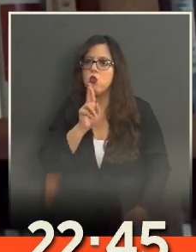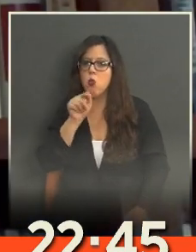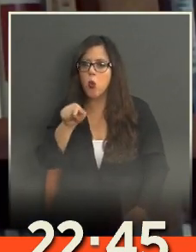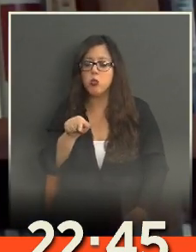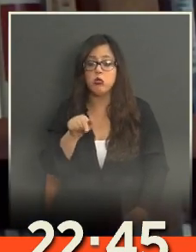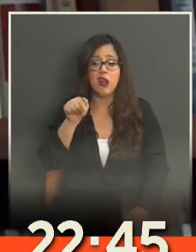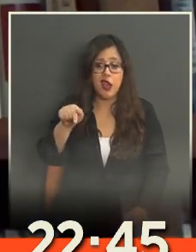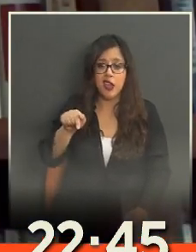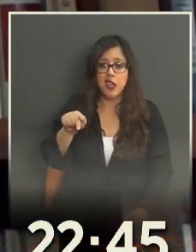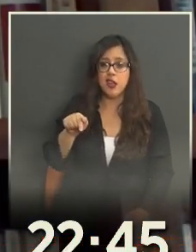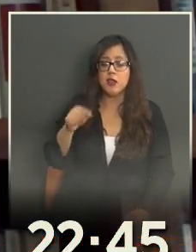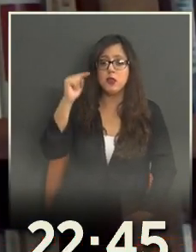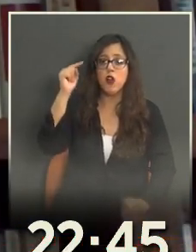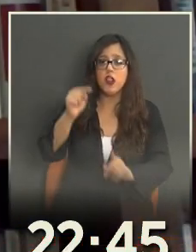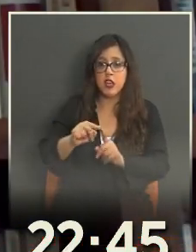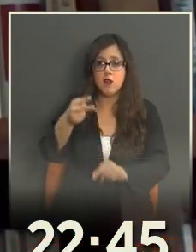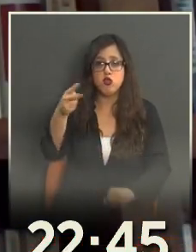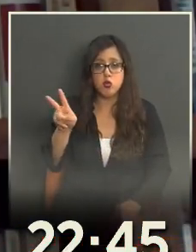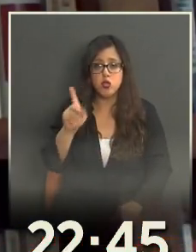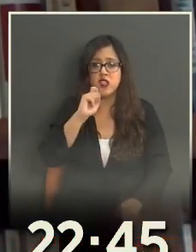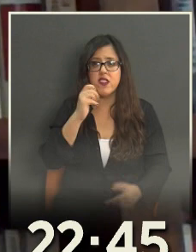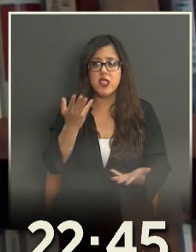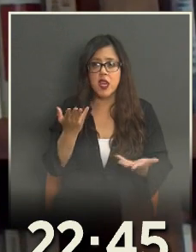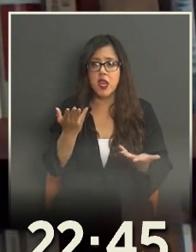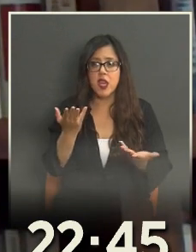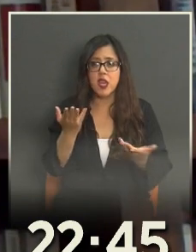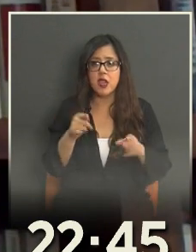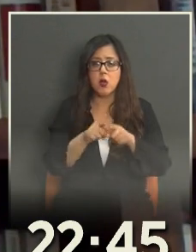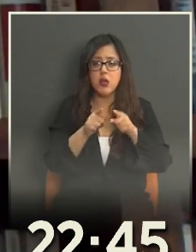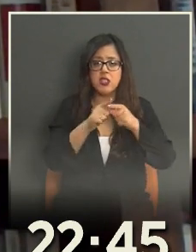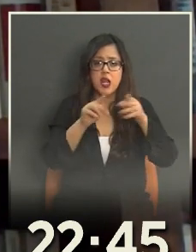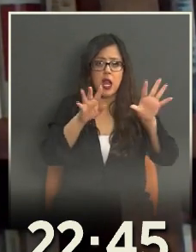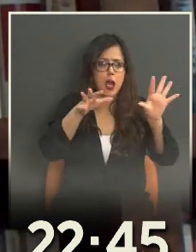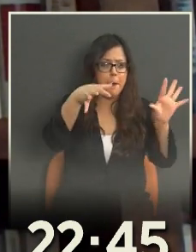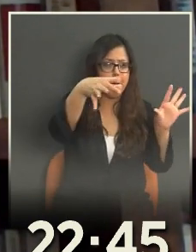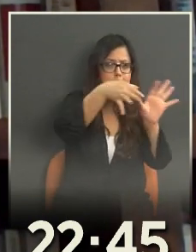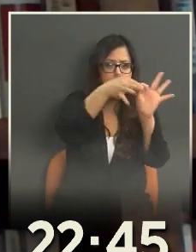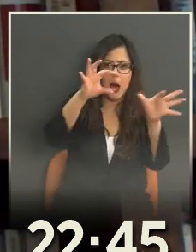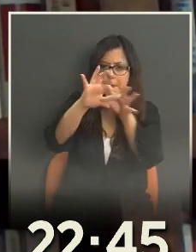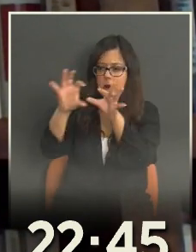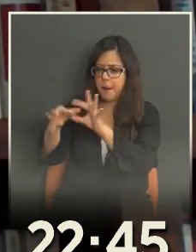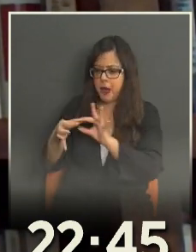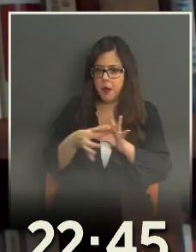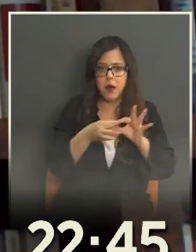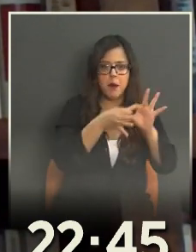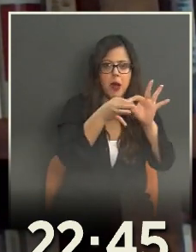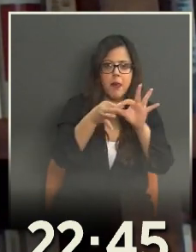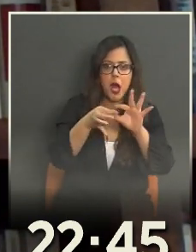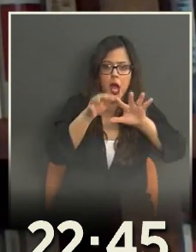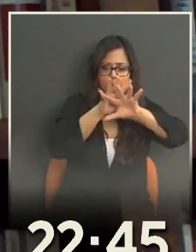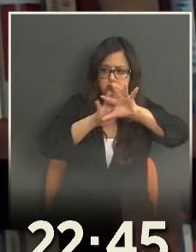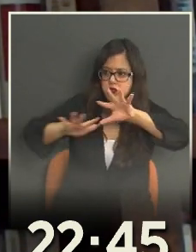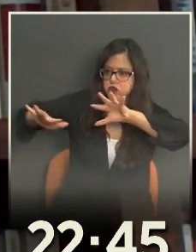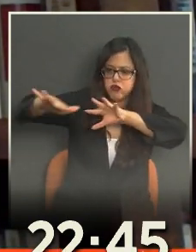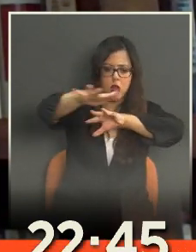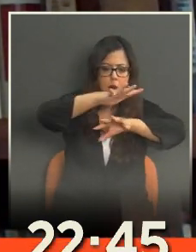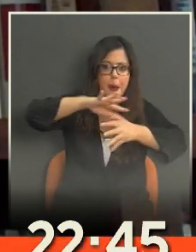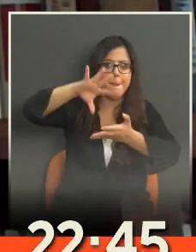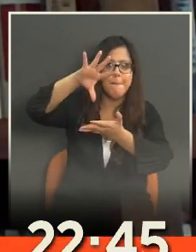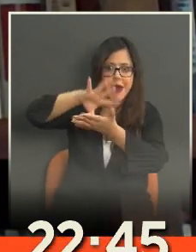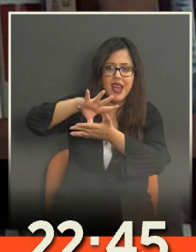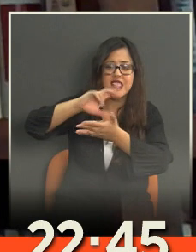tps cierto de anillo de países afines que lo rodean y que le dan cierto un